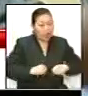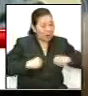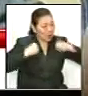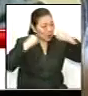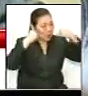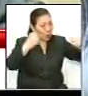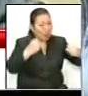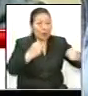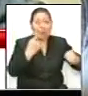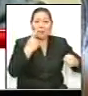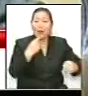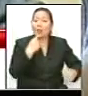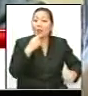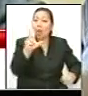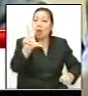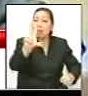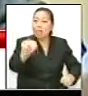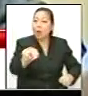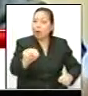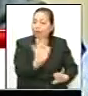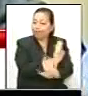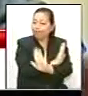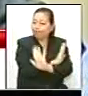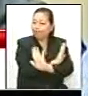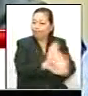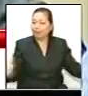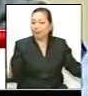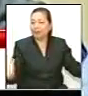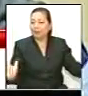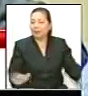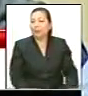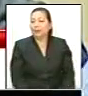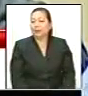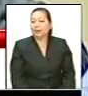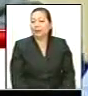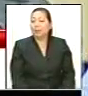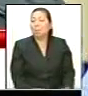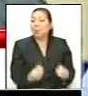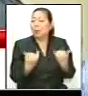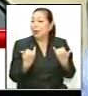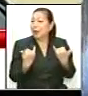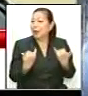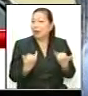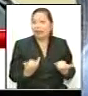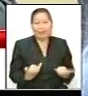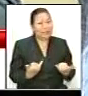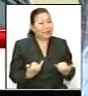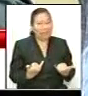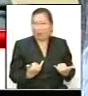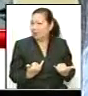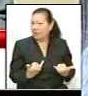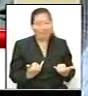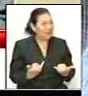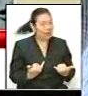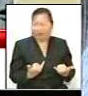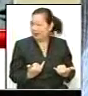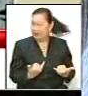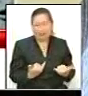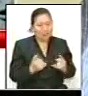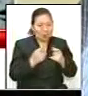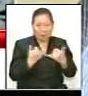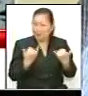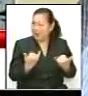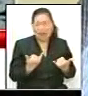tendrá la capacidad de decir no, de ninguna manera no. Porque esta situación... Y es que estos hechos no se han